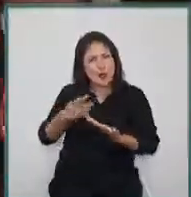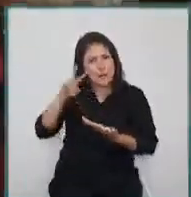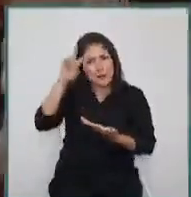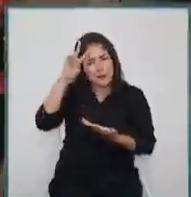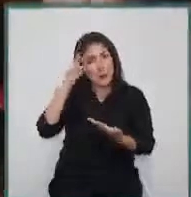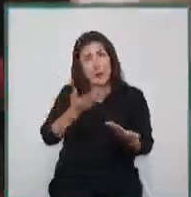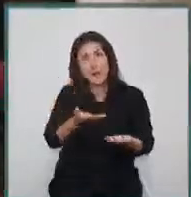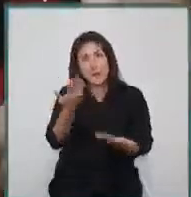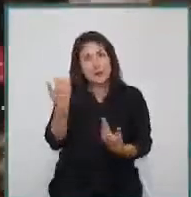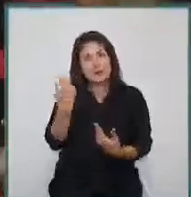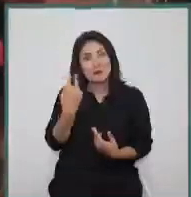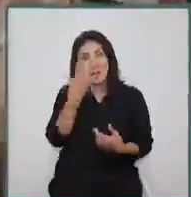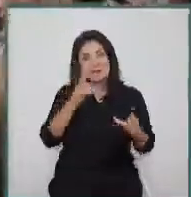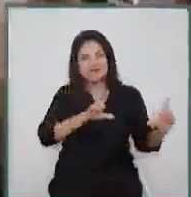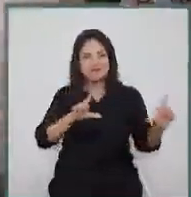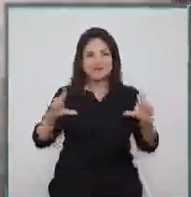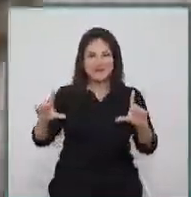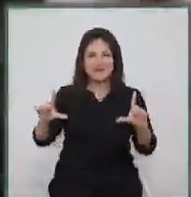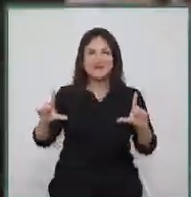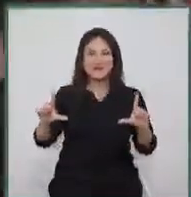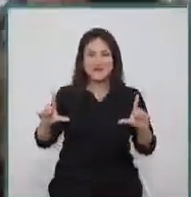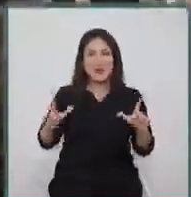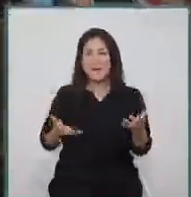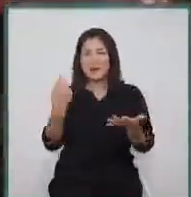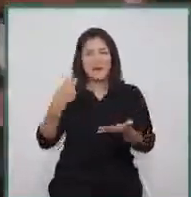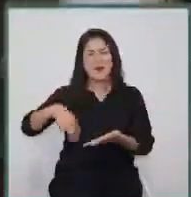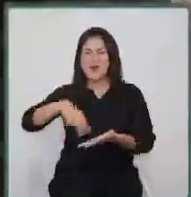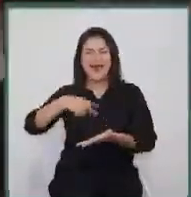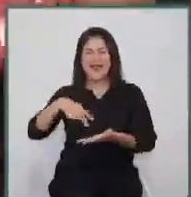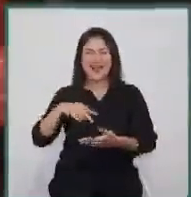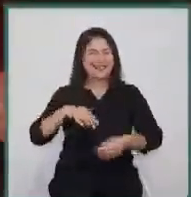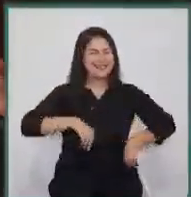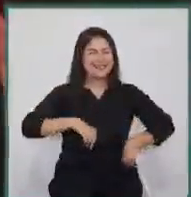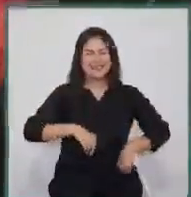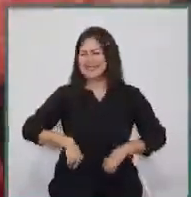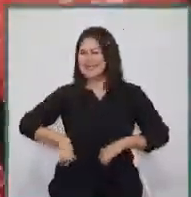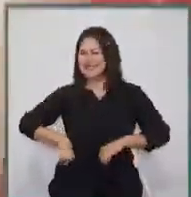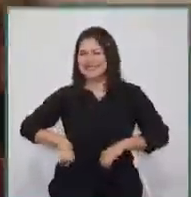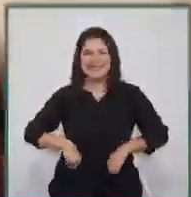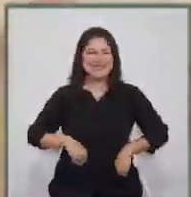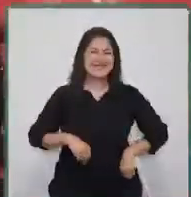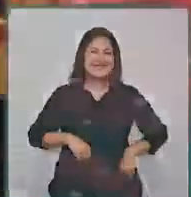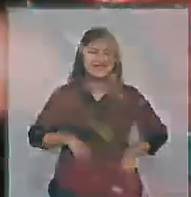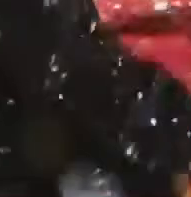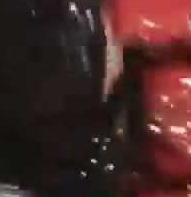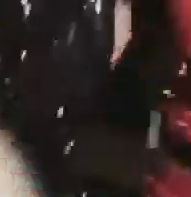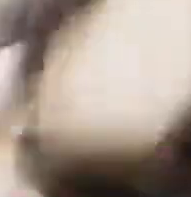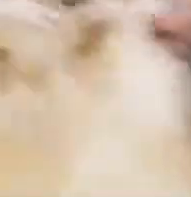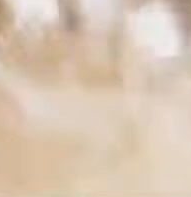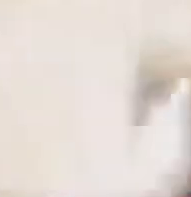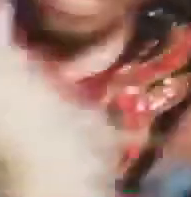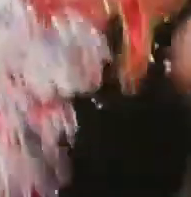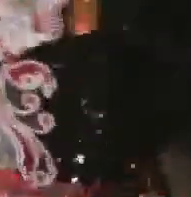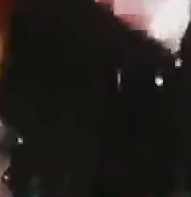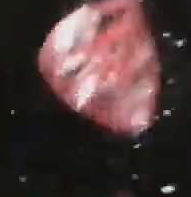esta colonia a nuestro país. Así que vamos con la nota y bailando.